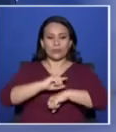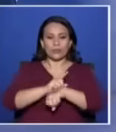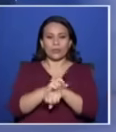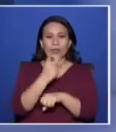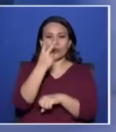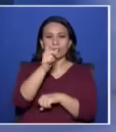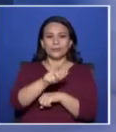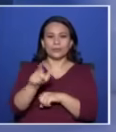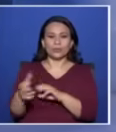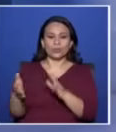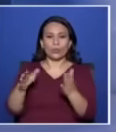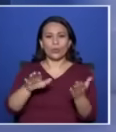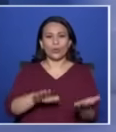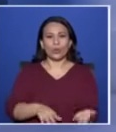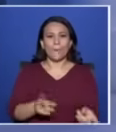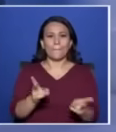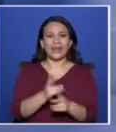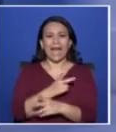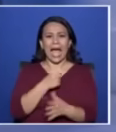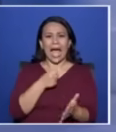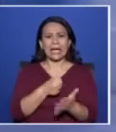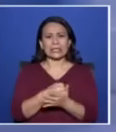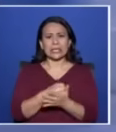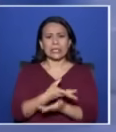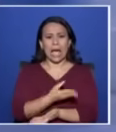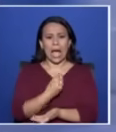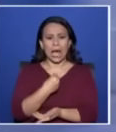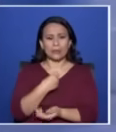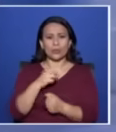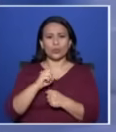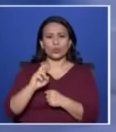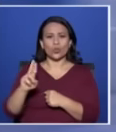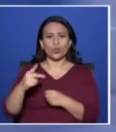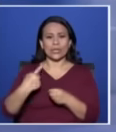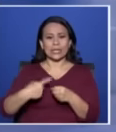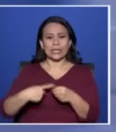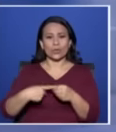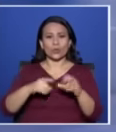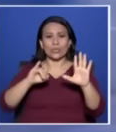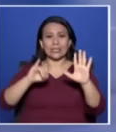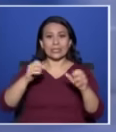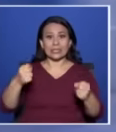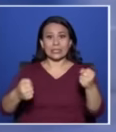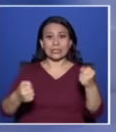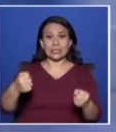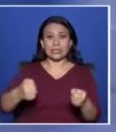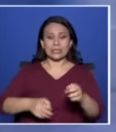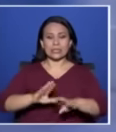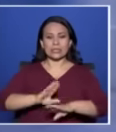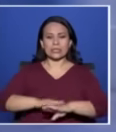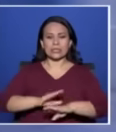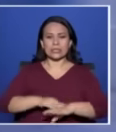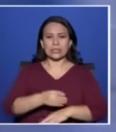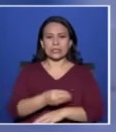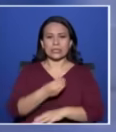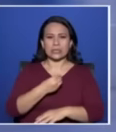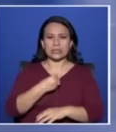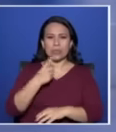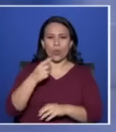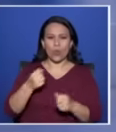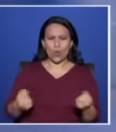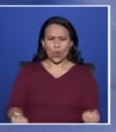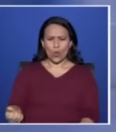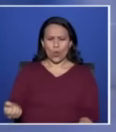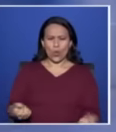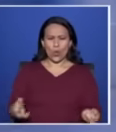dos personas fallecieron tras un accidente de tránsito en el sur de Quito. Seis vehículos estuvieron involucrados, incluido un